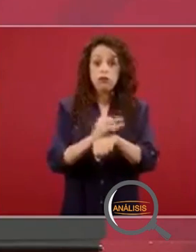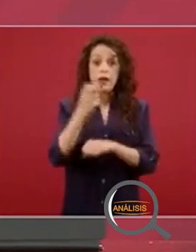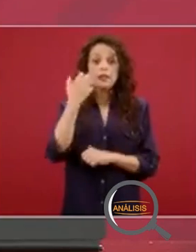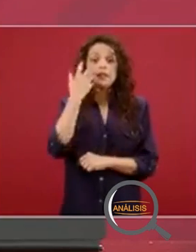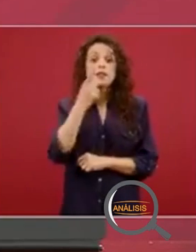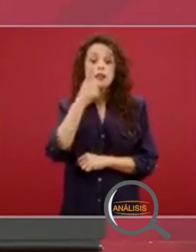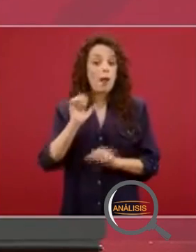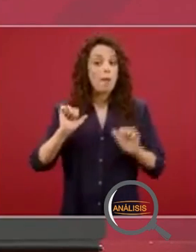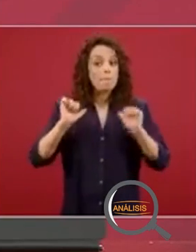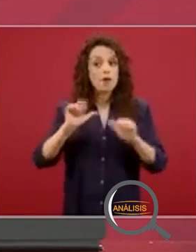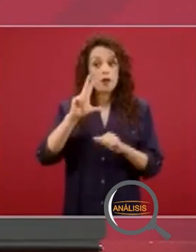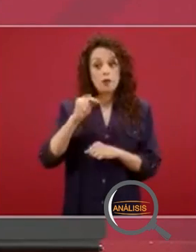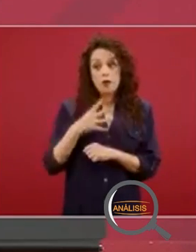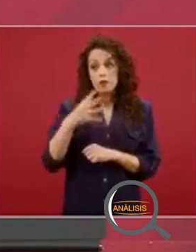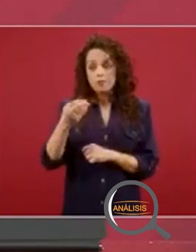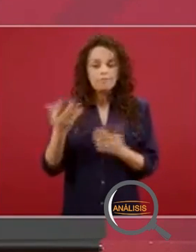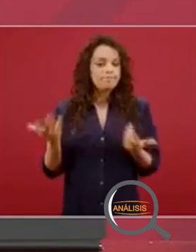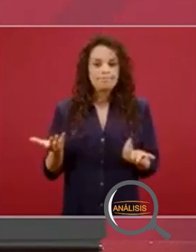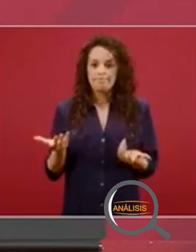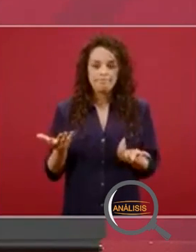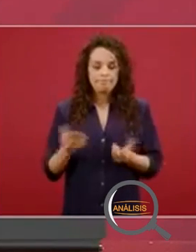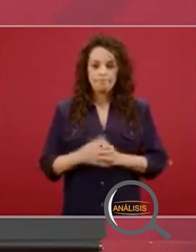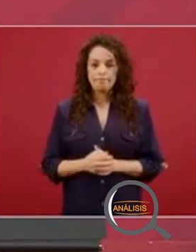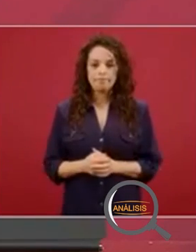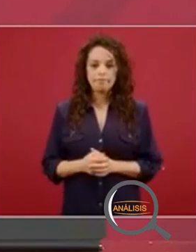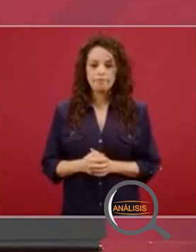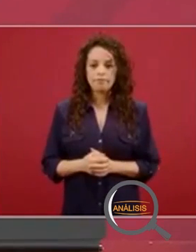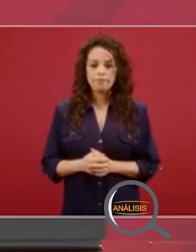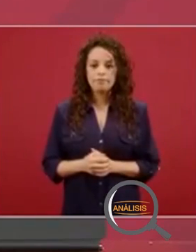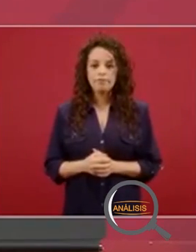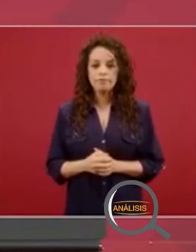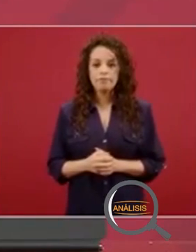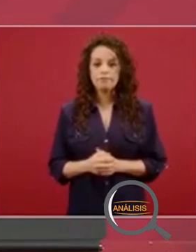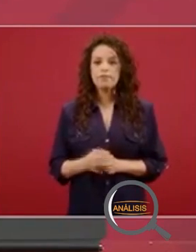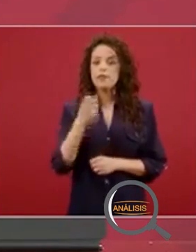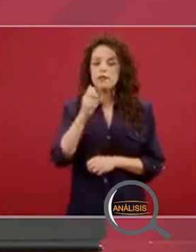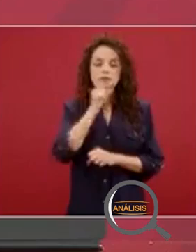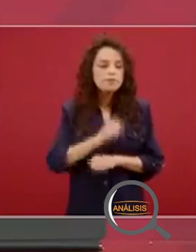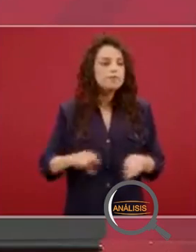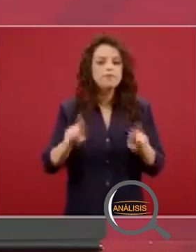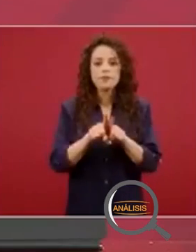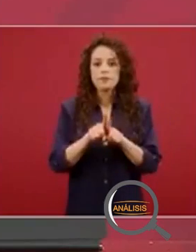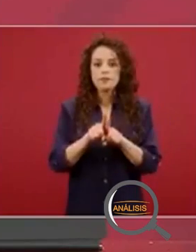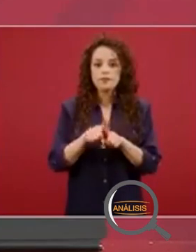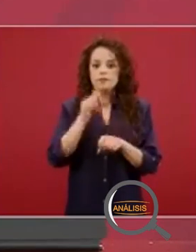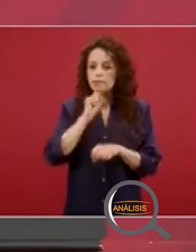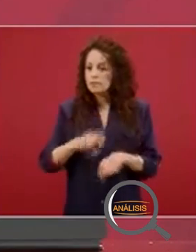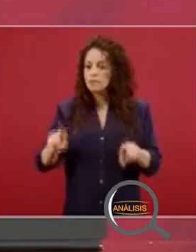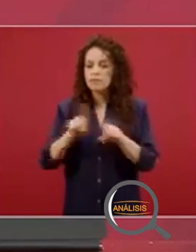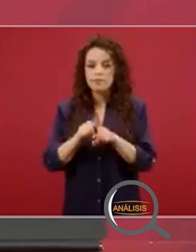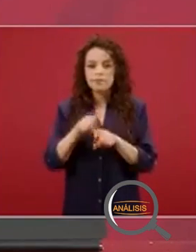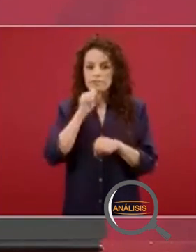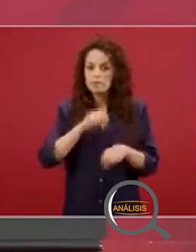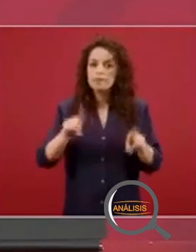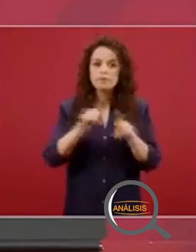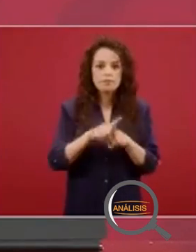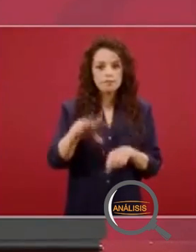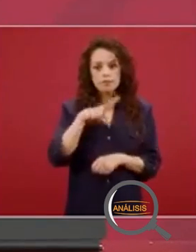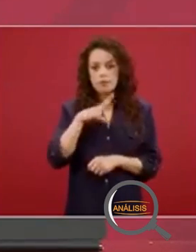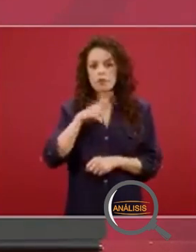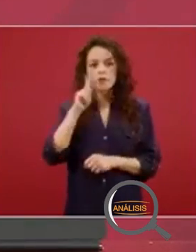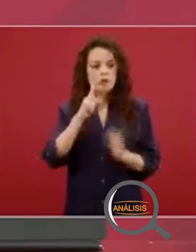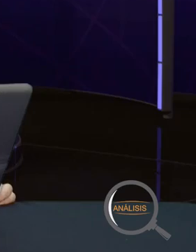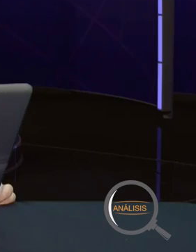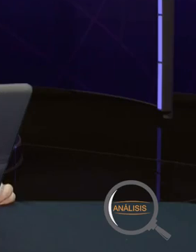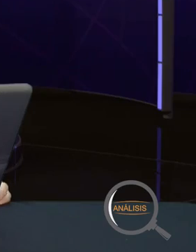la persona que quiere cuidarse. Misma posición, misma realidad, misma evidencia en